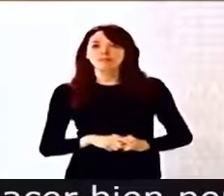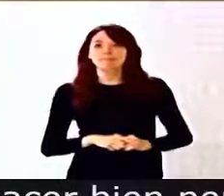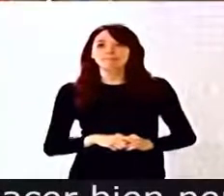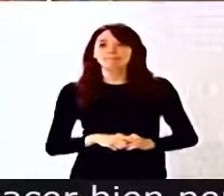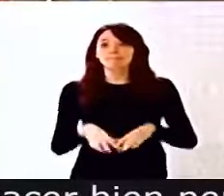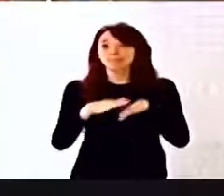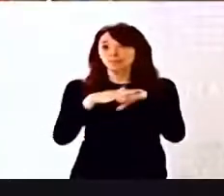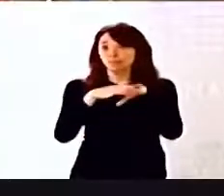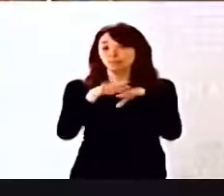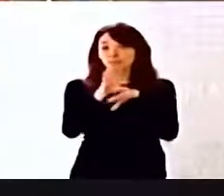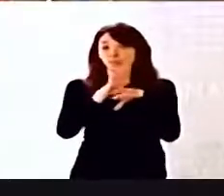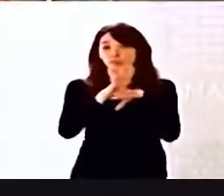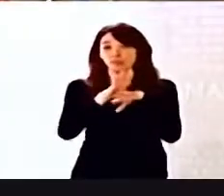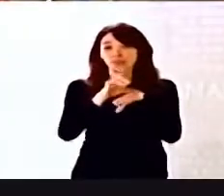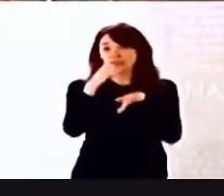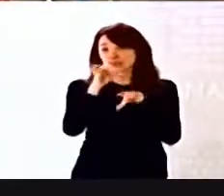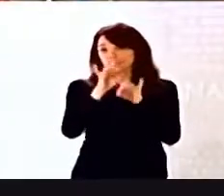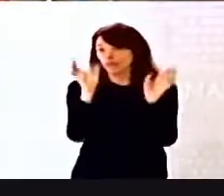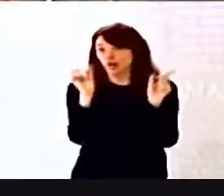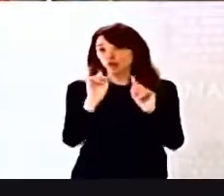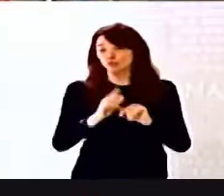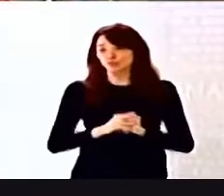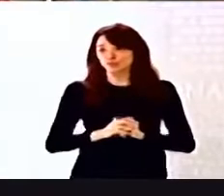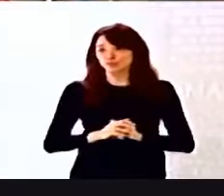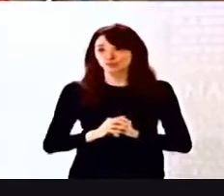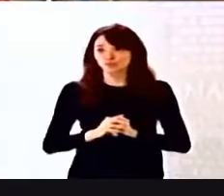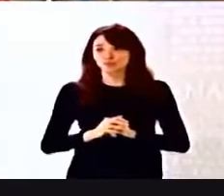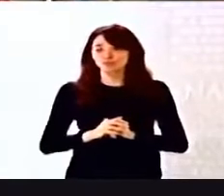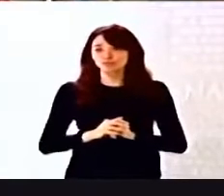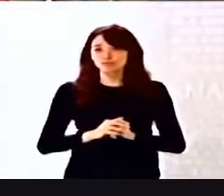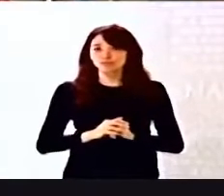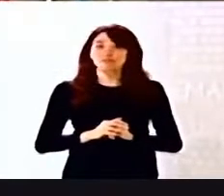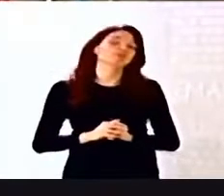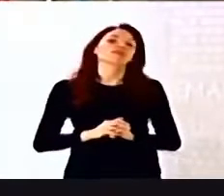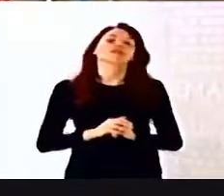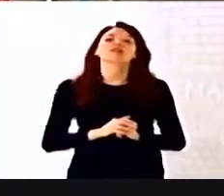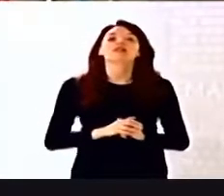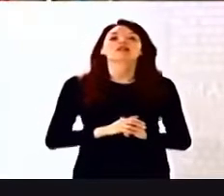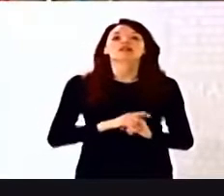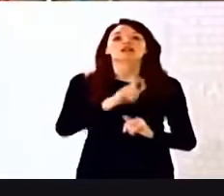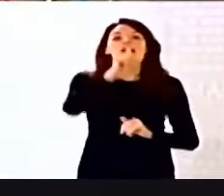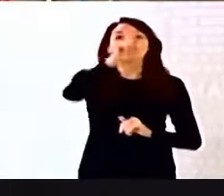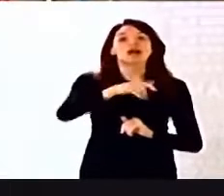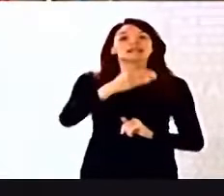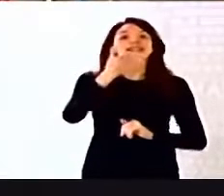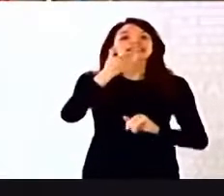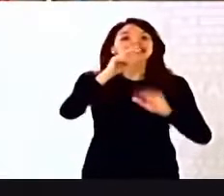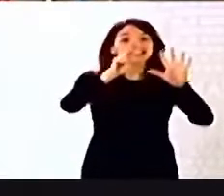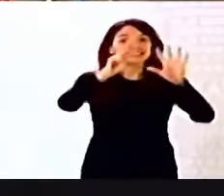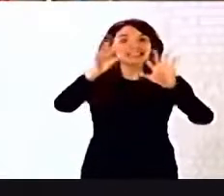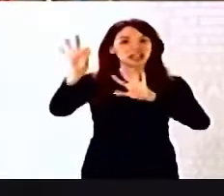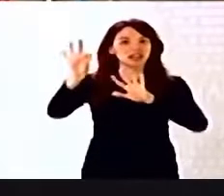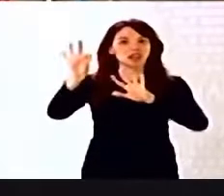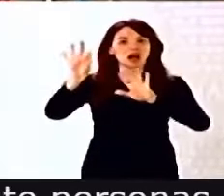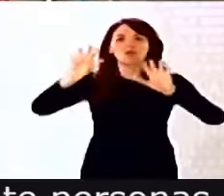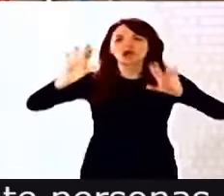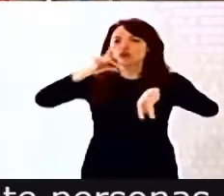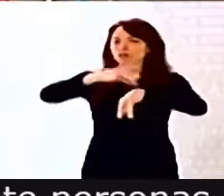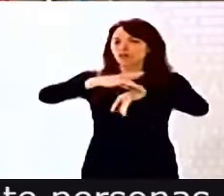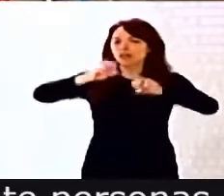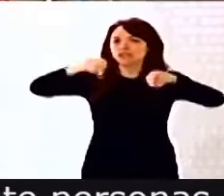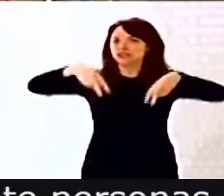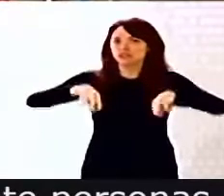Perdona, consejero, pero no me queda claro. De primeras, ante personas con más de 70 años que estén sanas a priori, que no tengan ningún